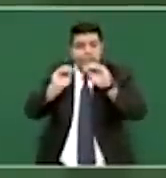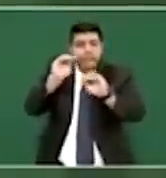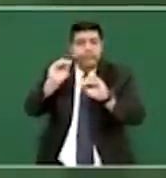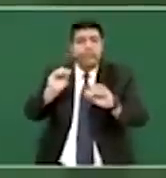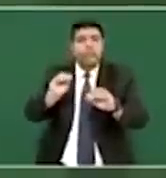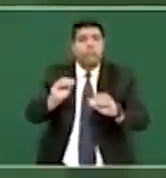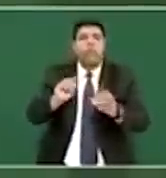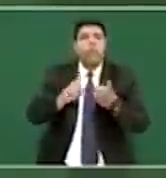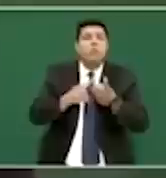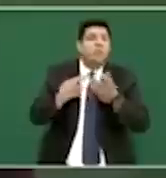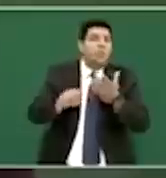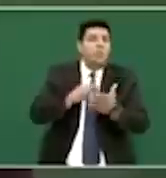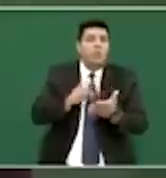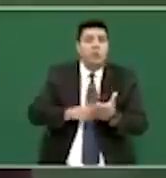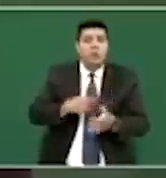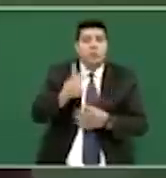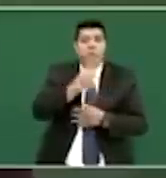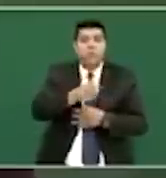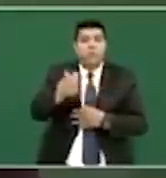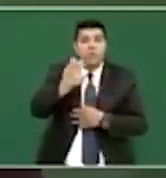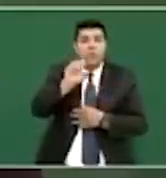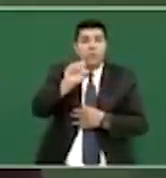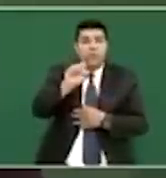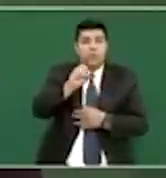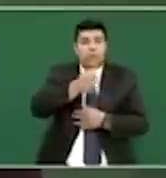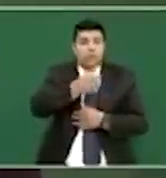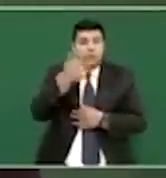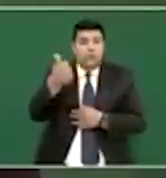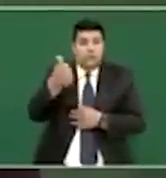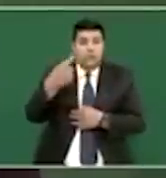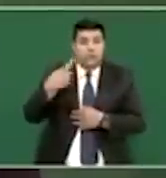en 266 coordinaciones.